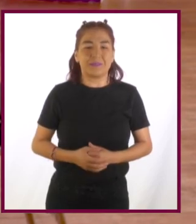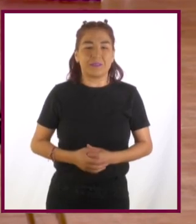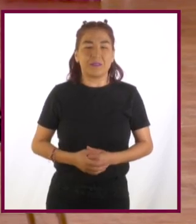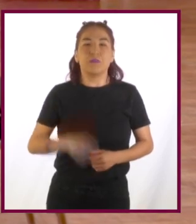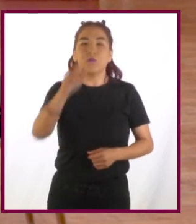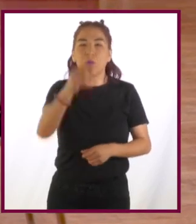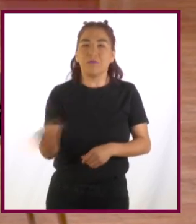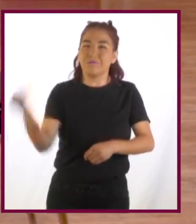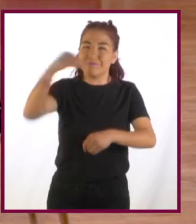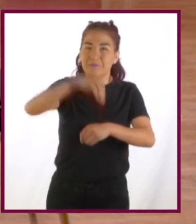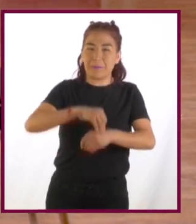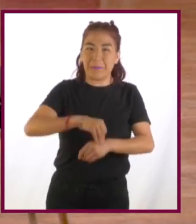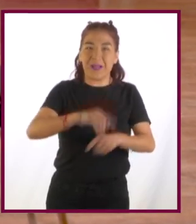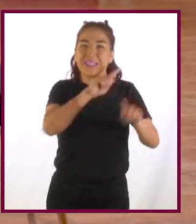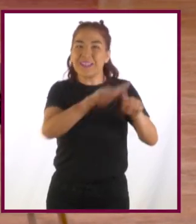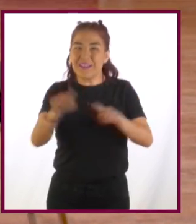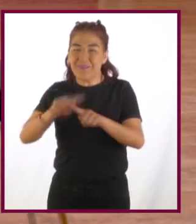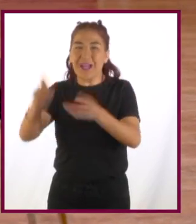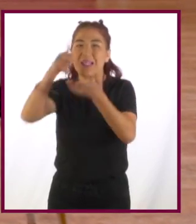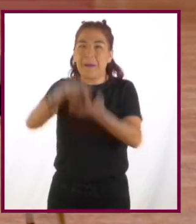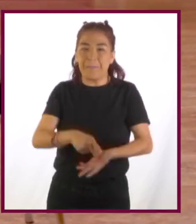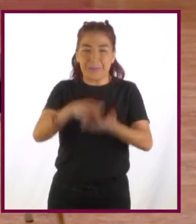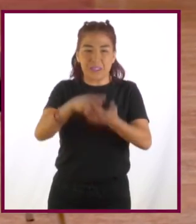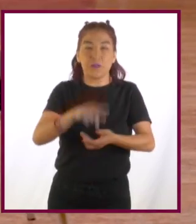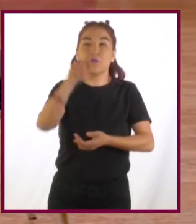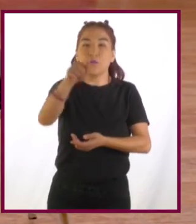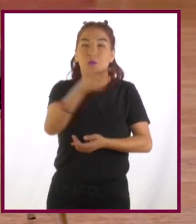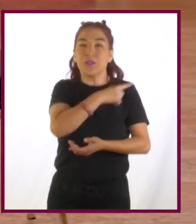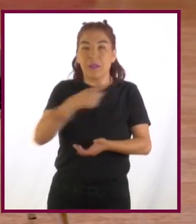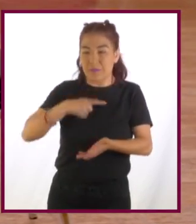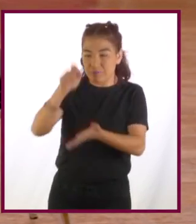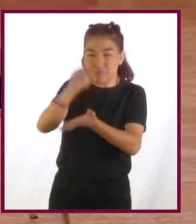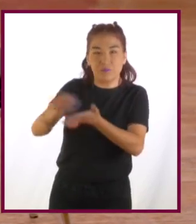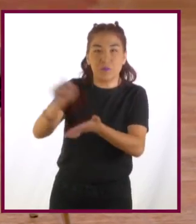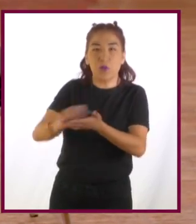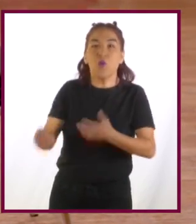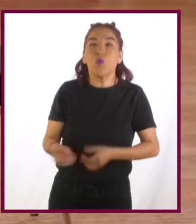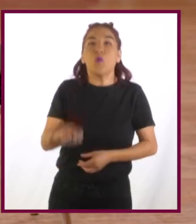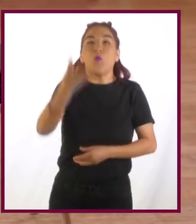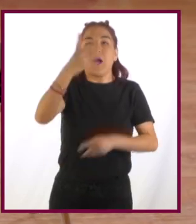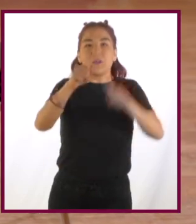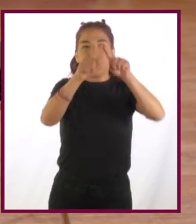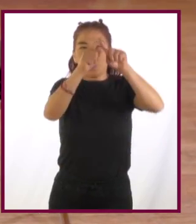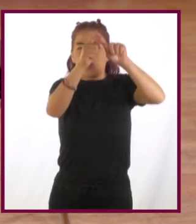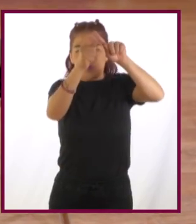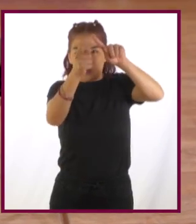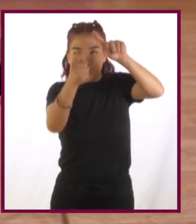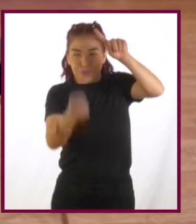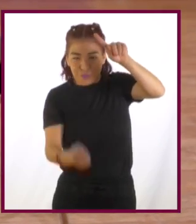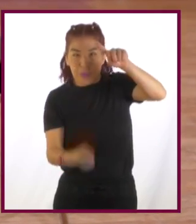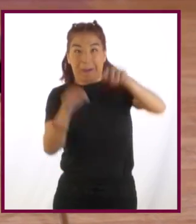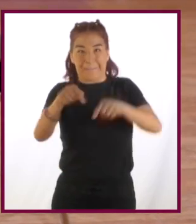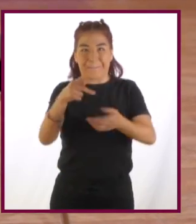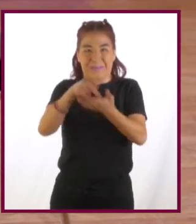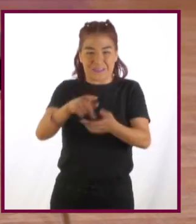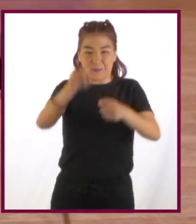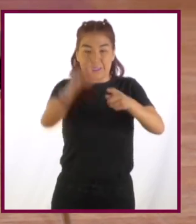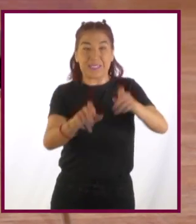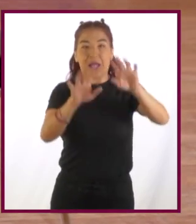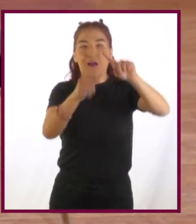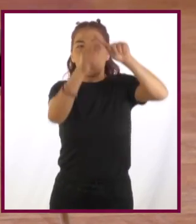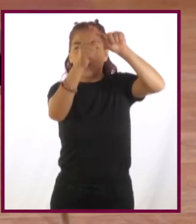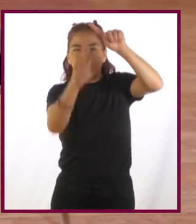Luego ponemos diferentes pesos y anotamos cuánto se estira a partir de la medida original. Muy